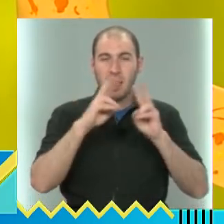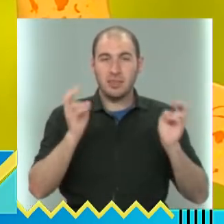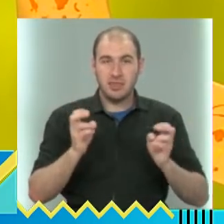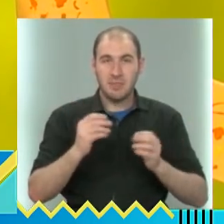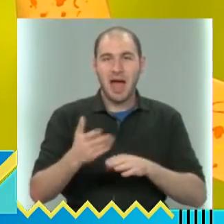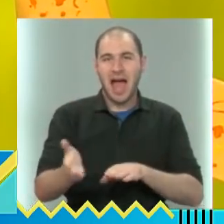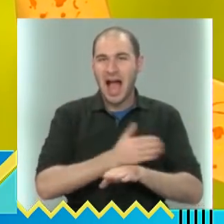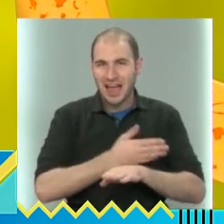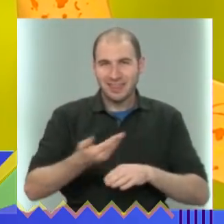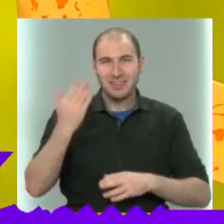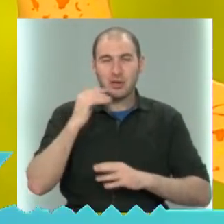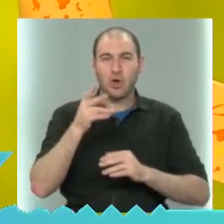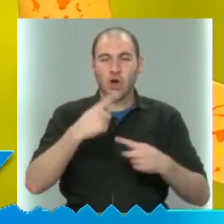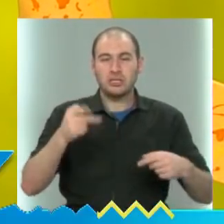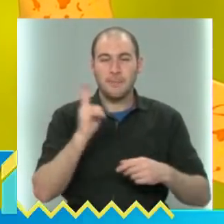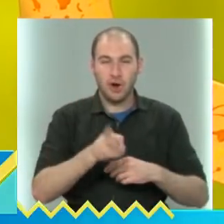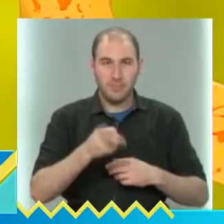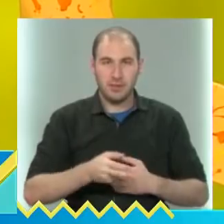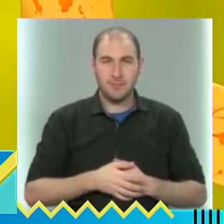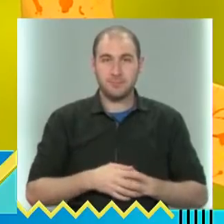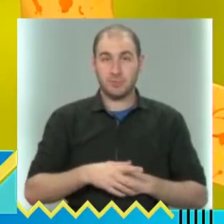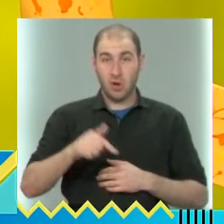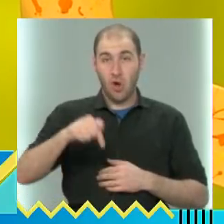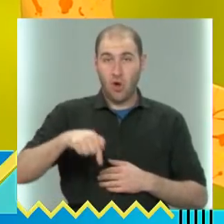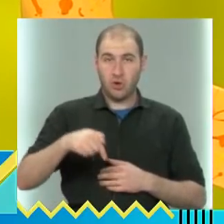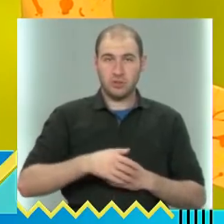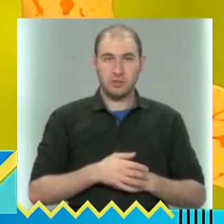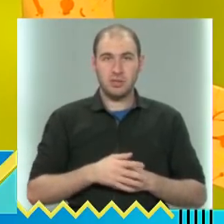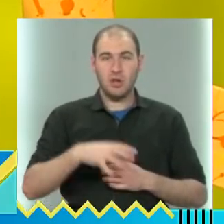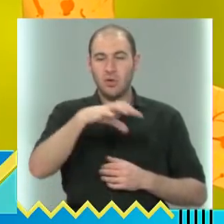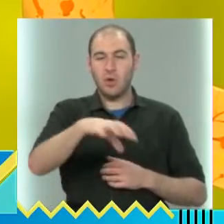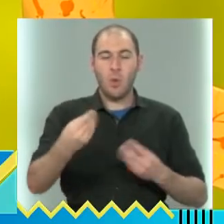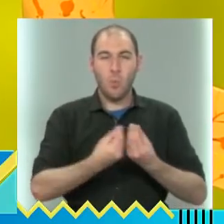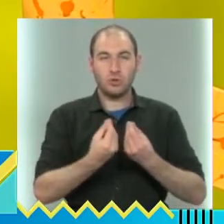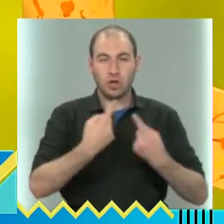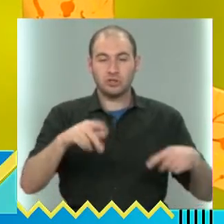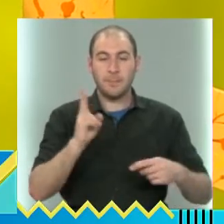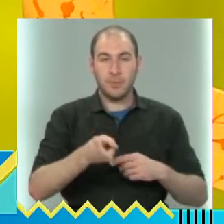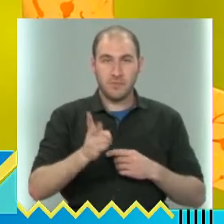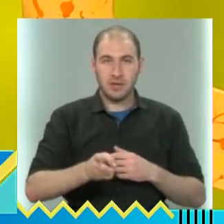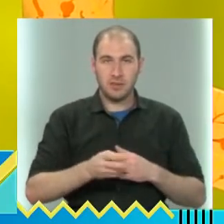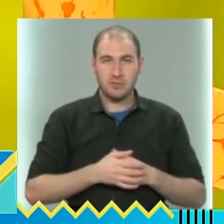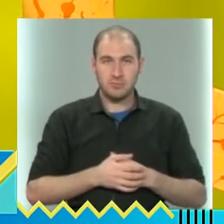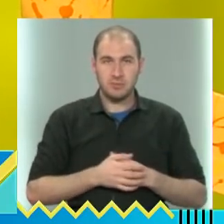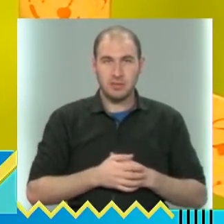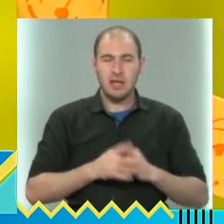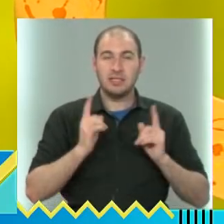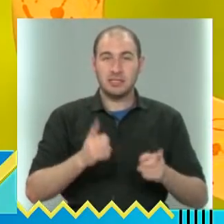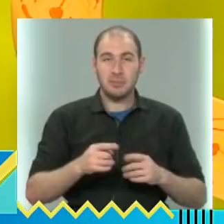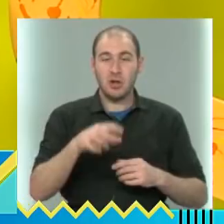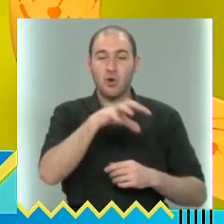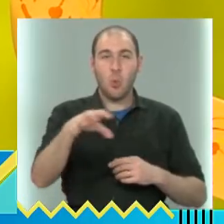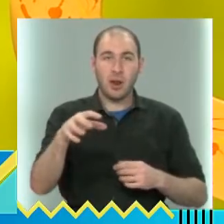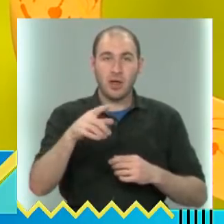los antecedentes que hablamos de las prohibiciones. Bueno, justamente hoy día tenemos muchos lugares donde la actividad está prohibida, justamente y mayormente en aquellos lugares